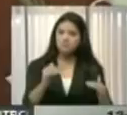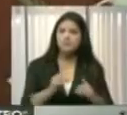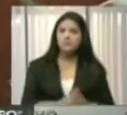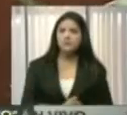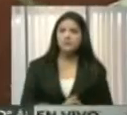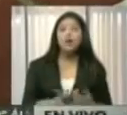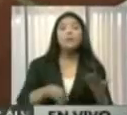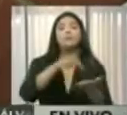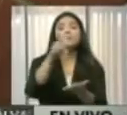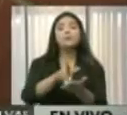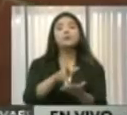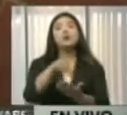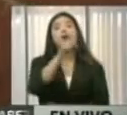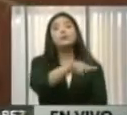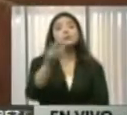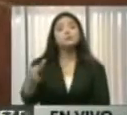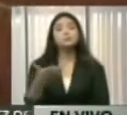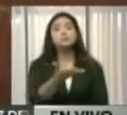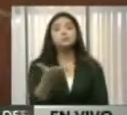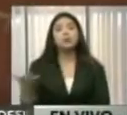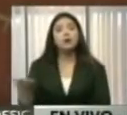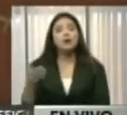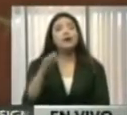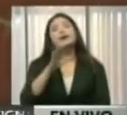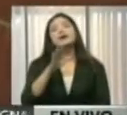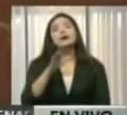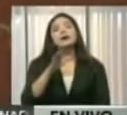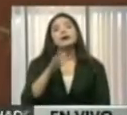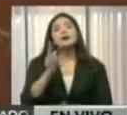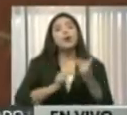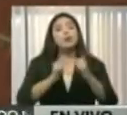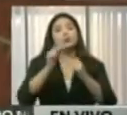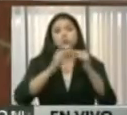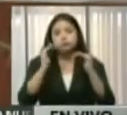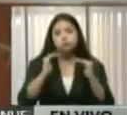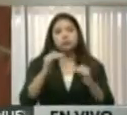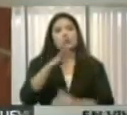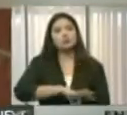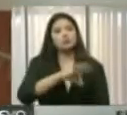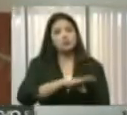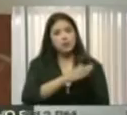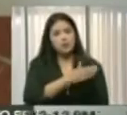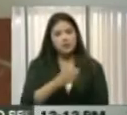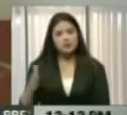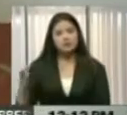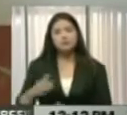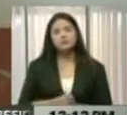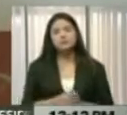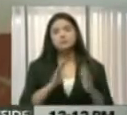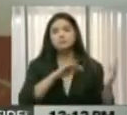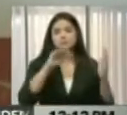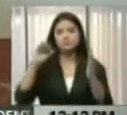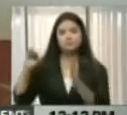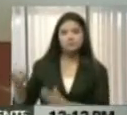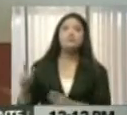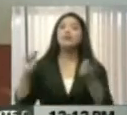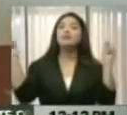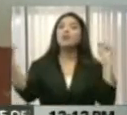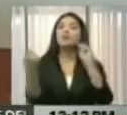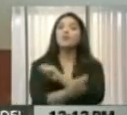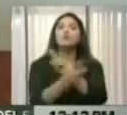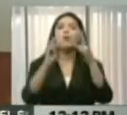de la sociedad en la construcción de ciudadanía. Tercero, transformaciones para la